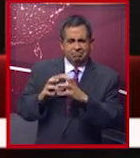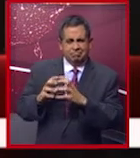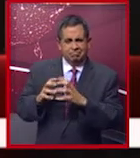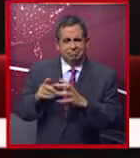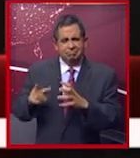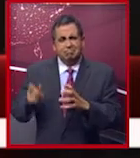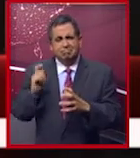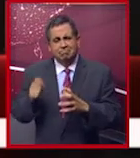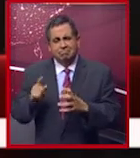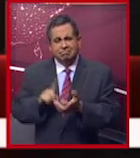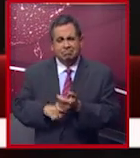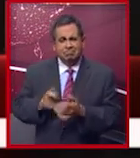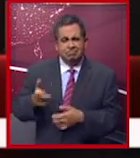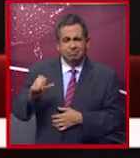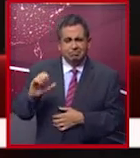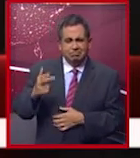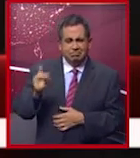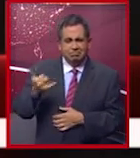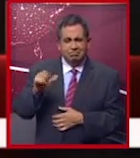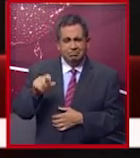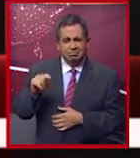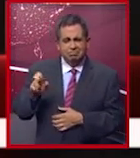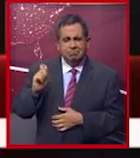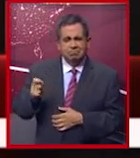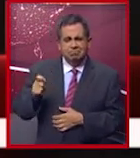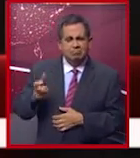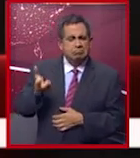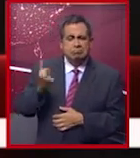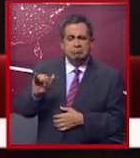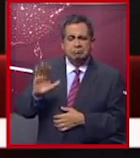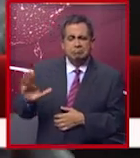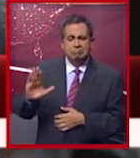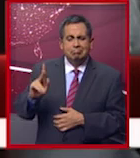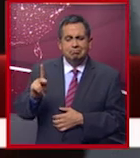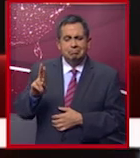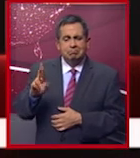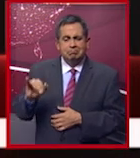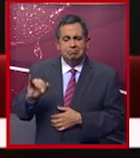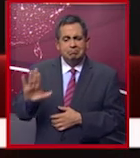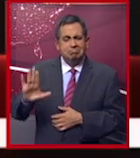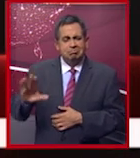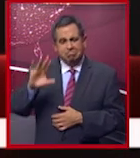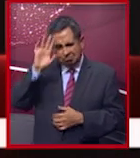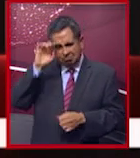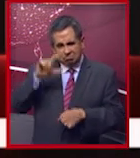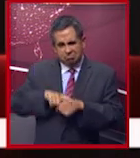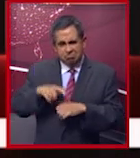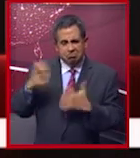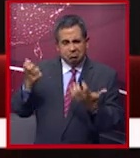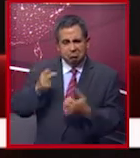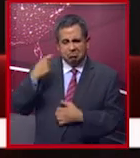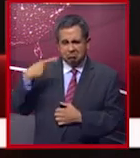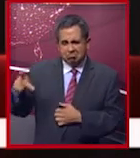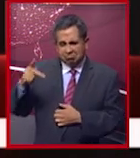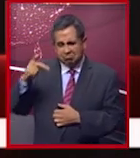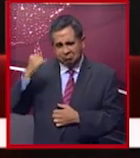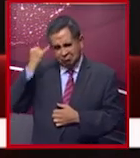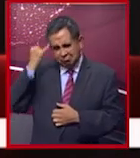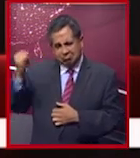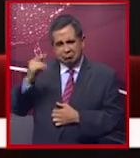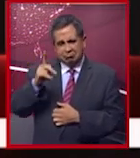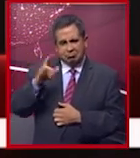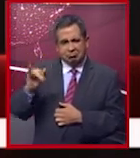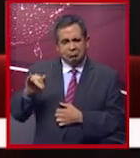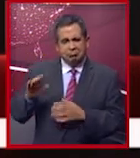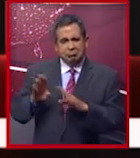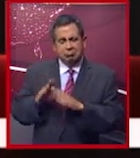de las múltiples prácticas que el PRI y en la cultura política que creó el PRI se institucionalizó en